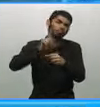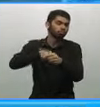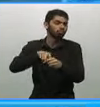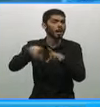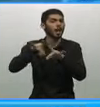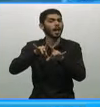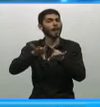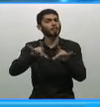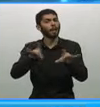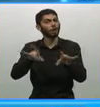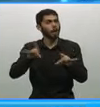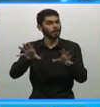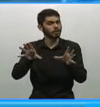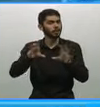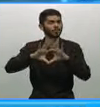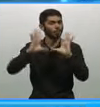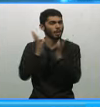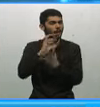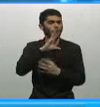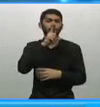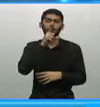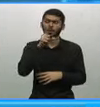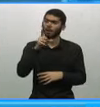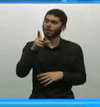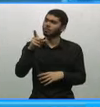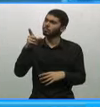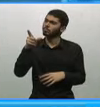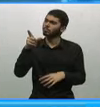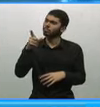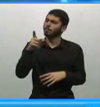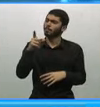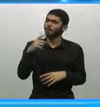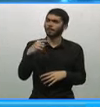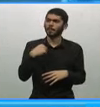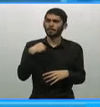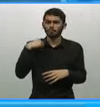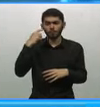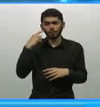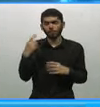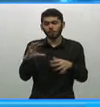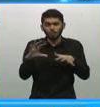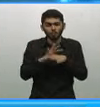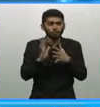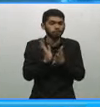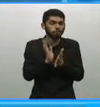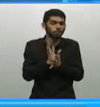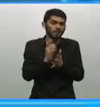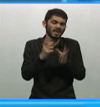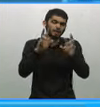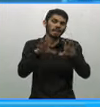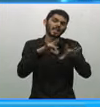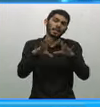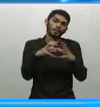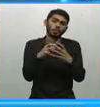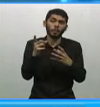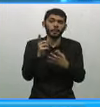increíble porque estamos hablando de la selección, pero a vos te debe haber resultado tragicómico, para decirlo de algún modo, igual que